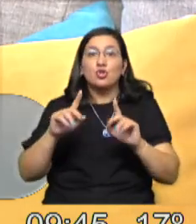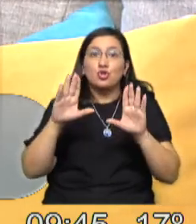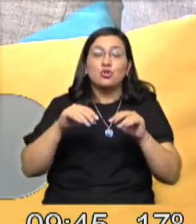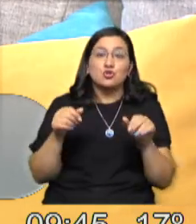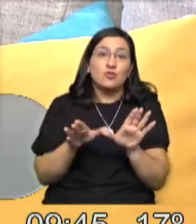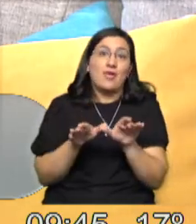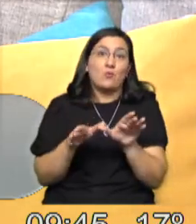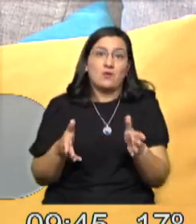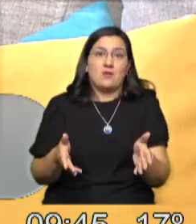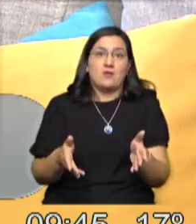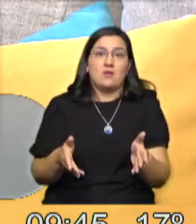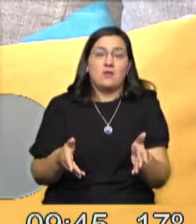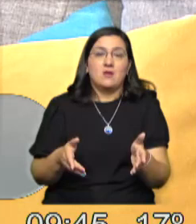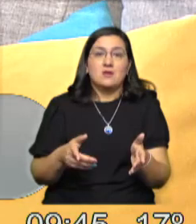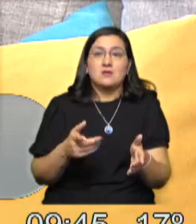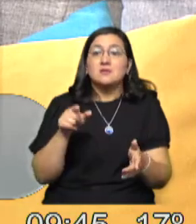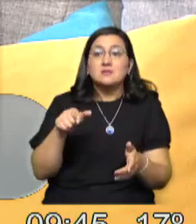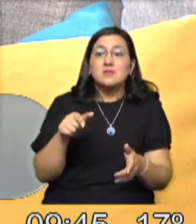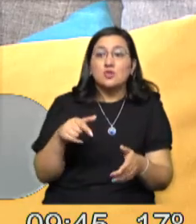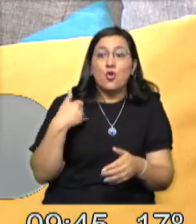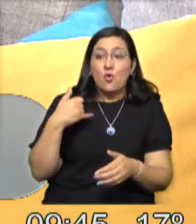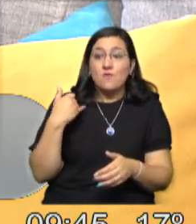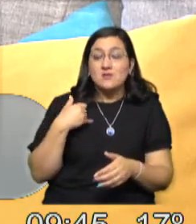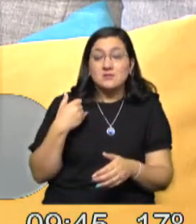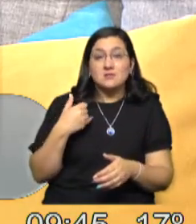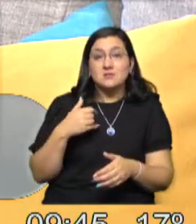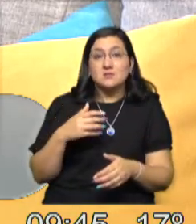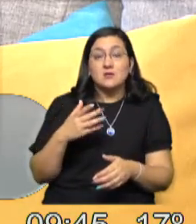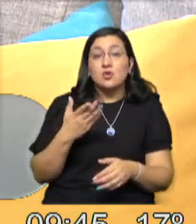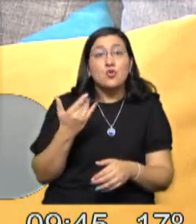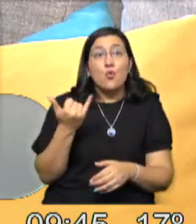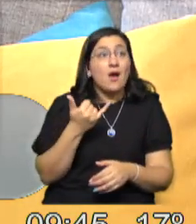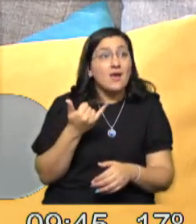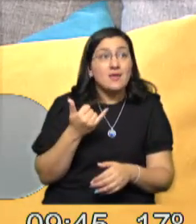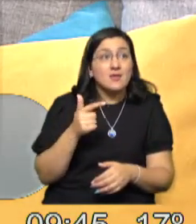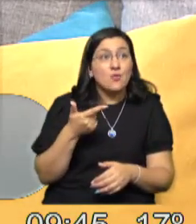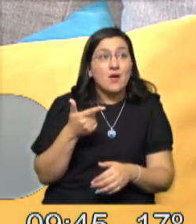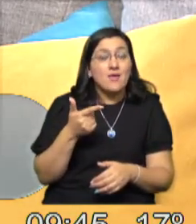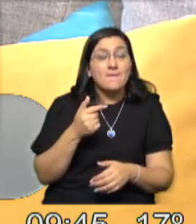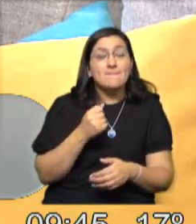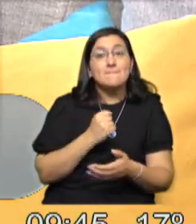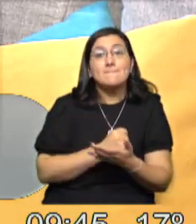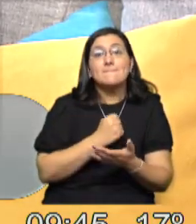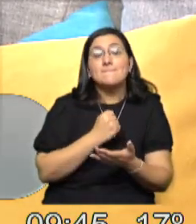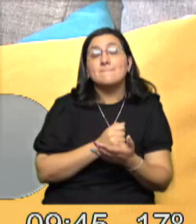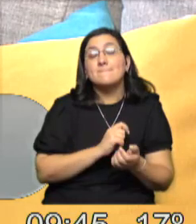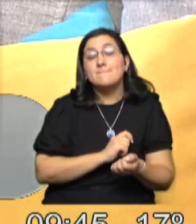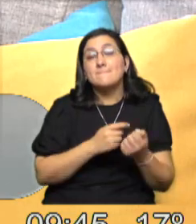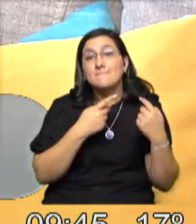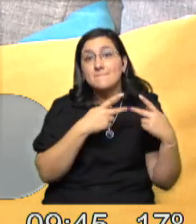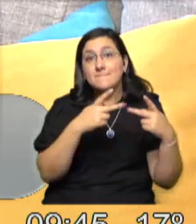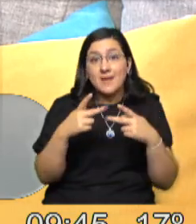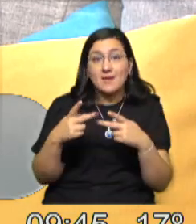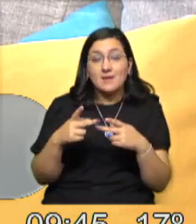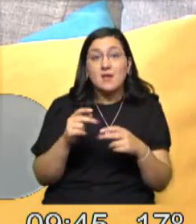Entonces, que si el día de mañana esos gurises de formativas no llegan a pegar el pase, bueno, que puedan trabajar de repente en un lugar usando el inglés ahora por